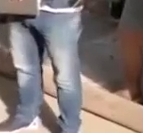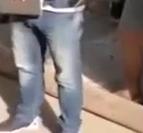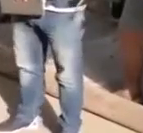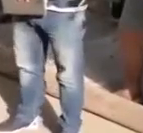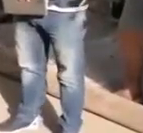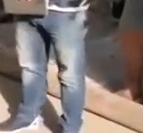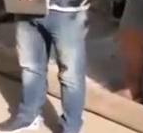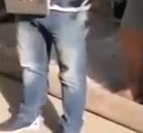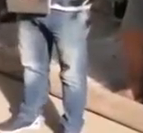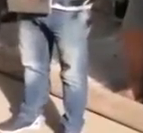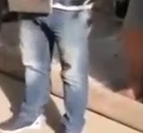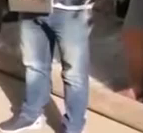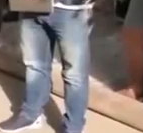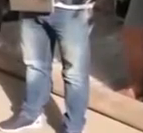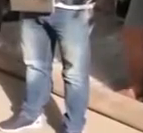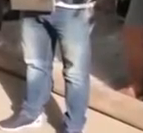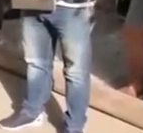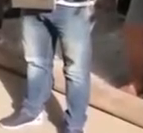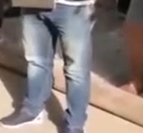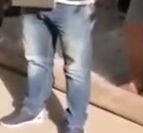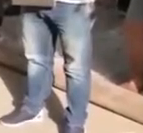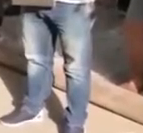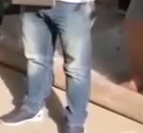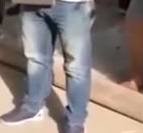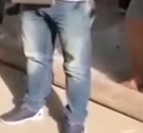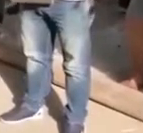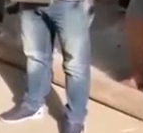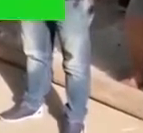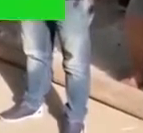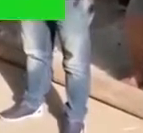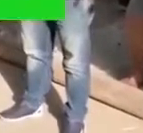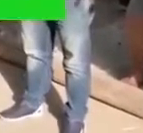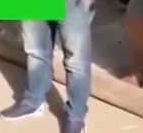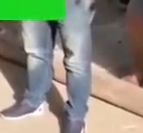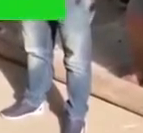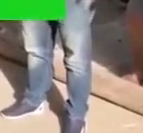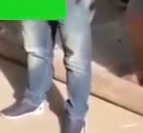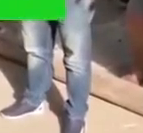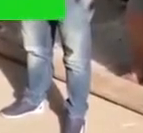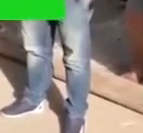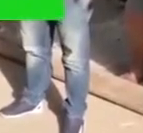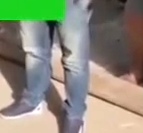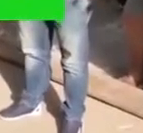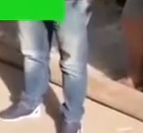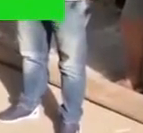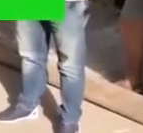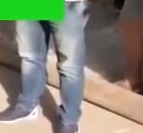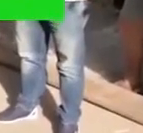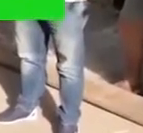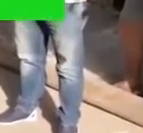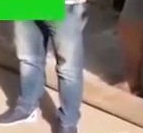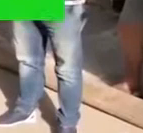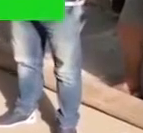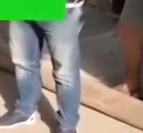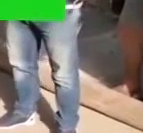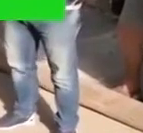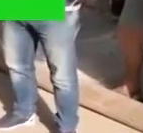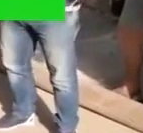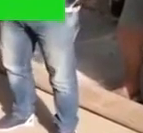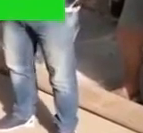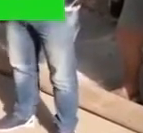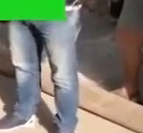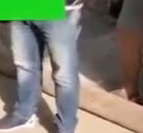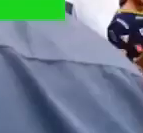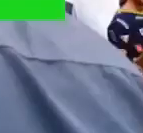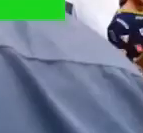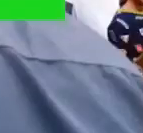ciudad con saldo en rojo de 25.400 millones de pesos y luego de meses de un trabajo transparente y buena gestión, logramos tener un